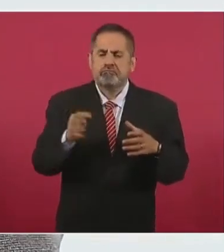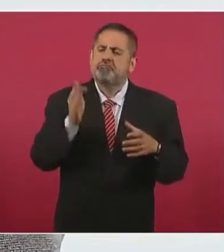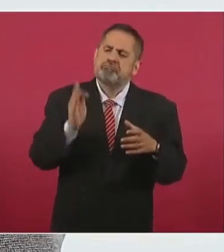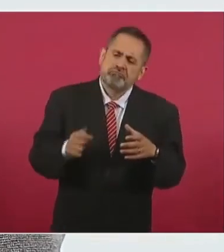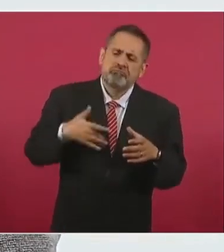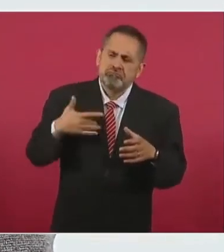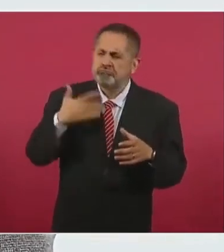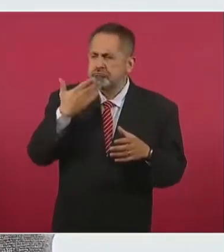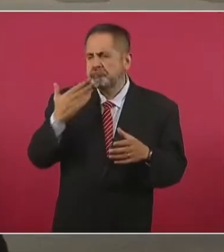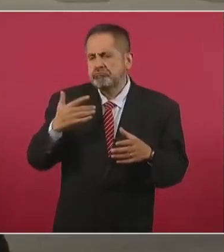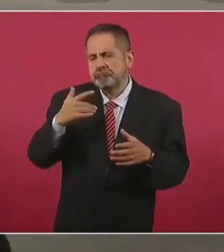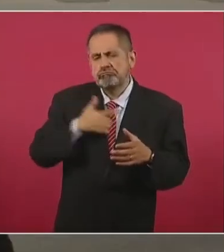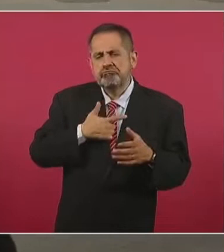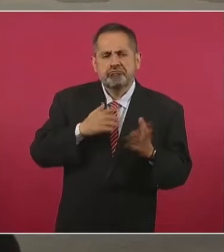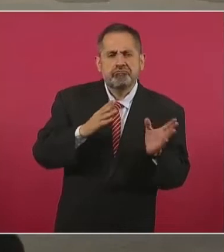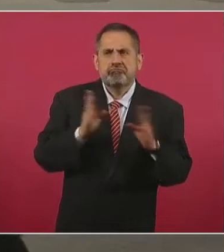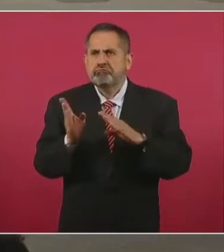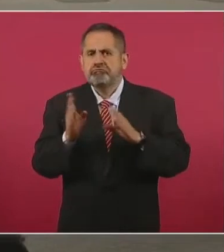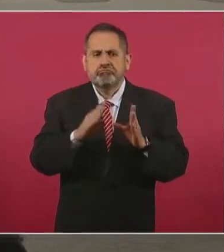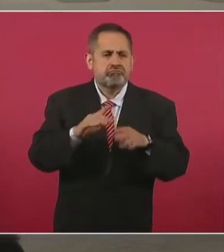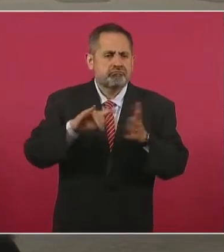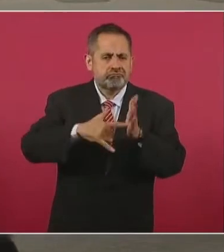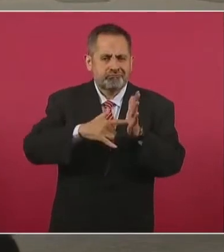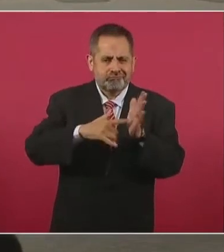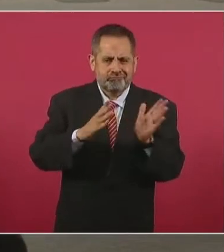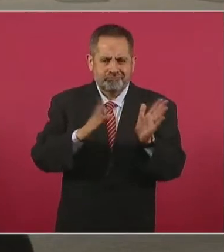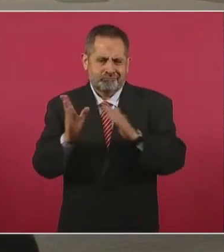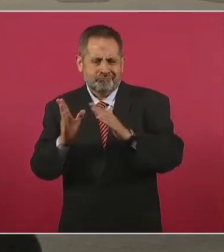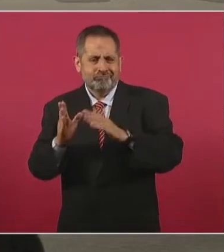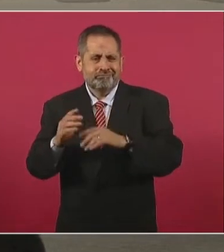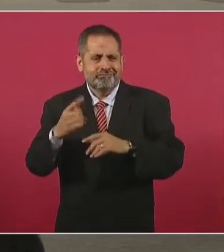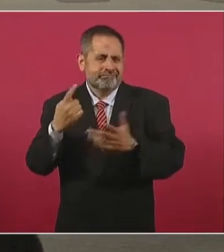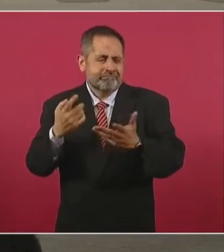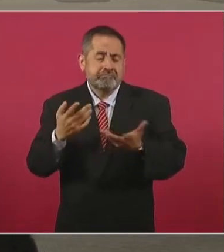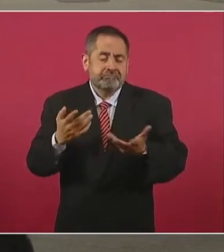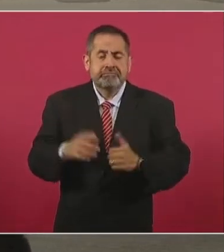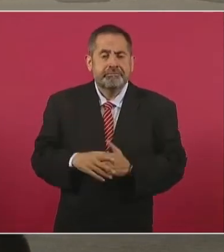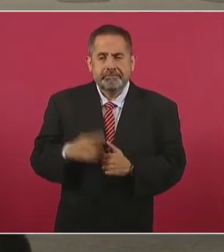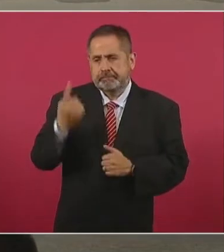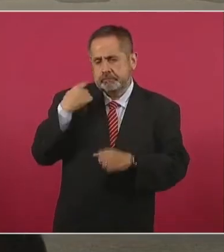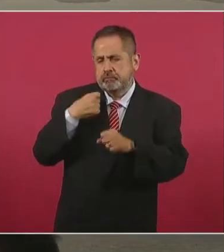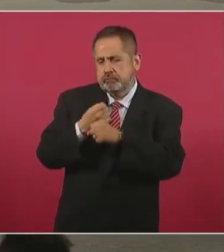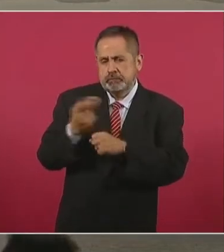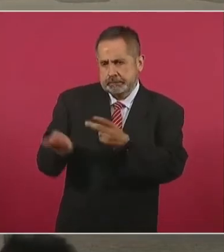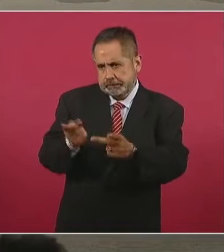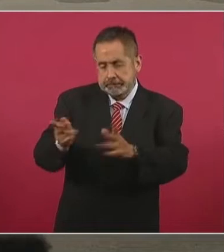Esta encuesta se realizó en este año, en el mes pasado. Sobre